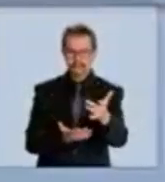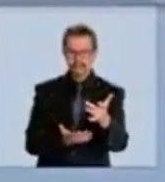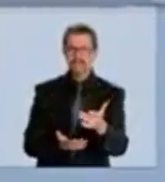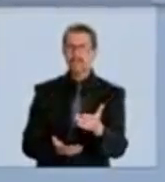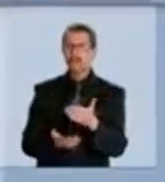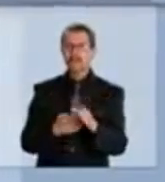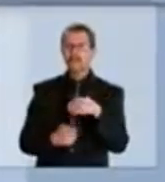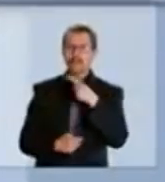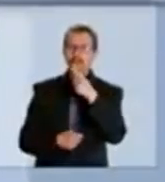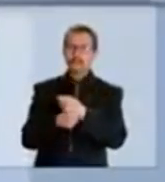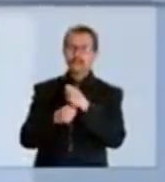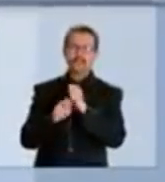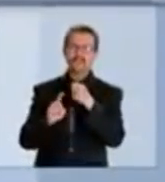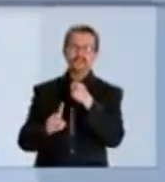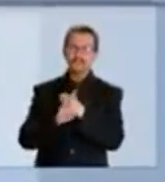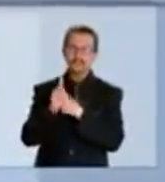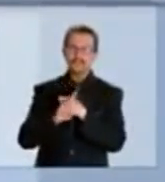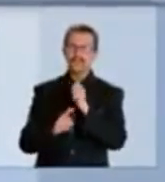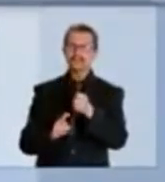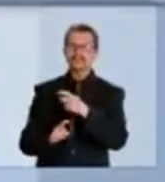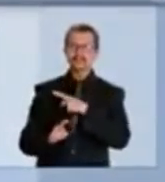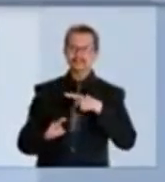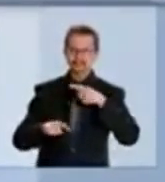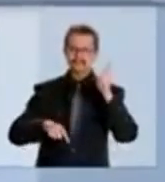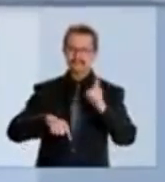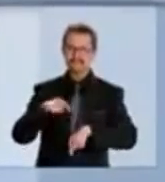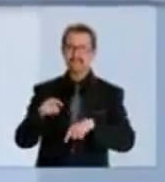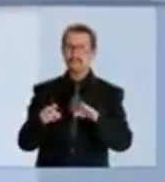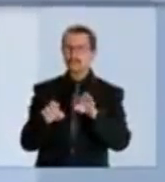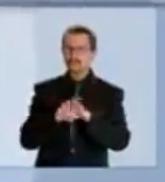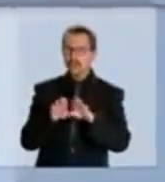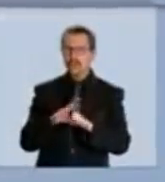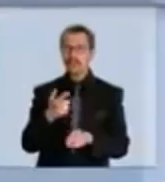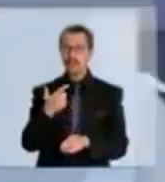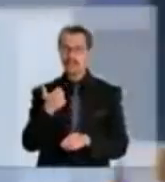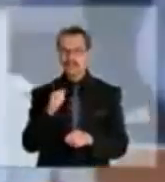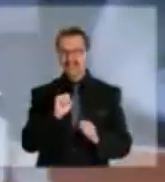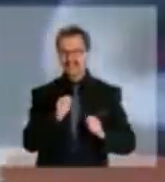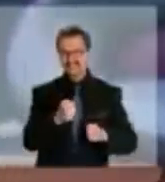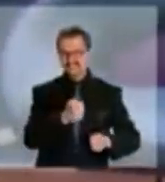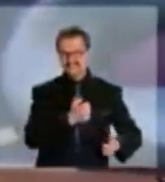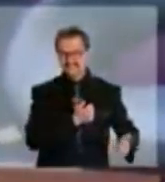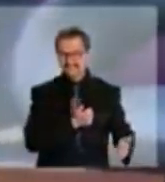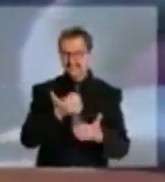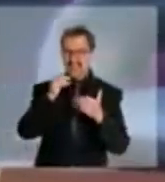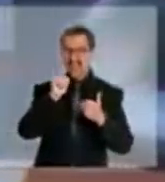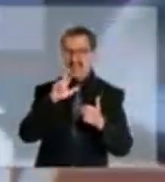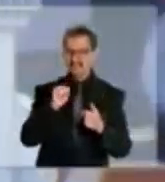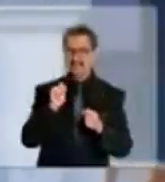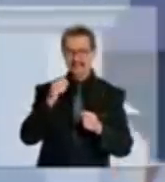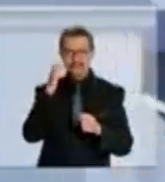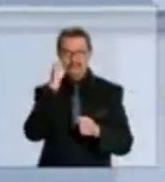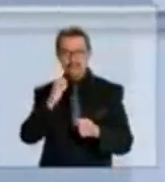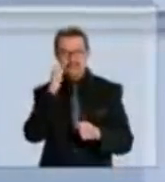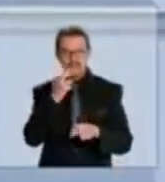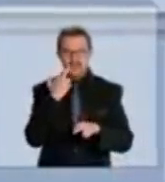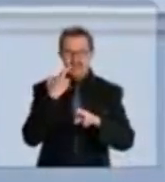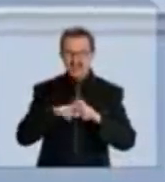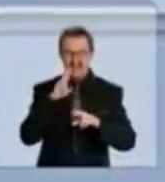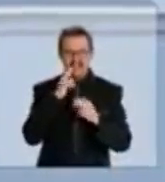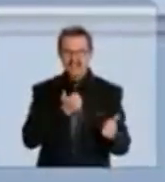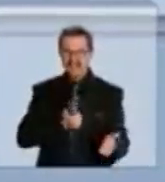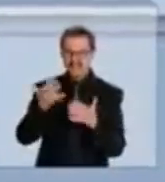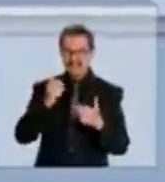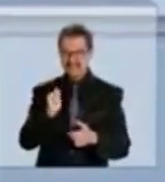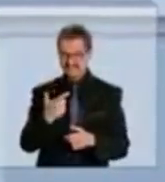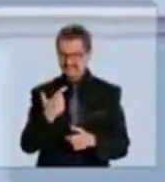parte del problema tiene que ver con armas que llegan a manos de los delincuentes y parte el problema tiene que ver con impunidad ya que hay una